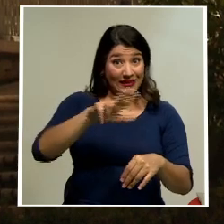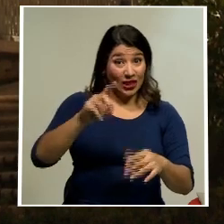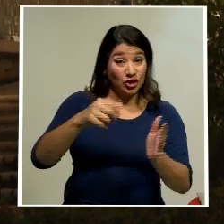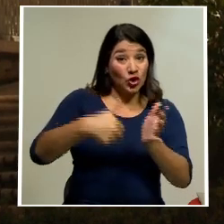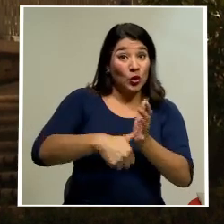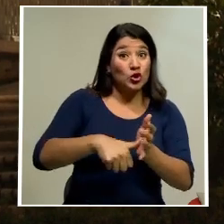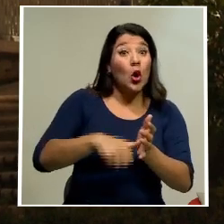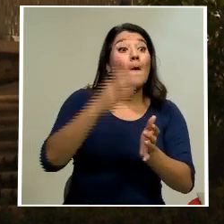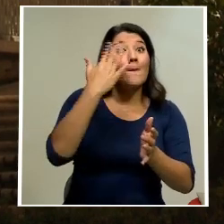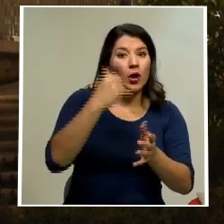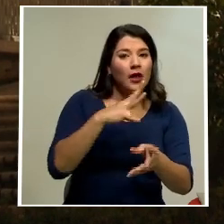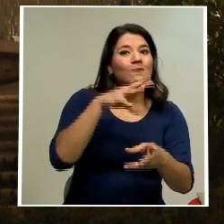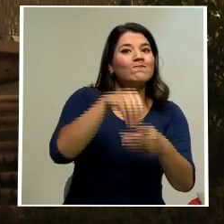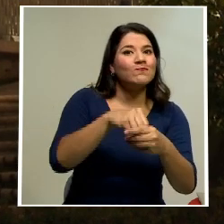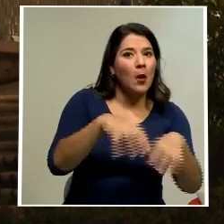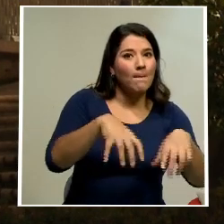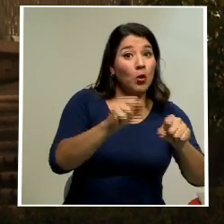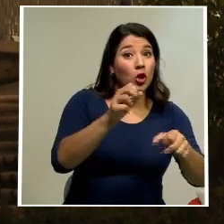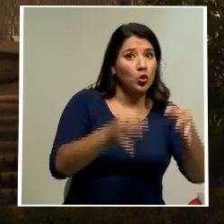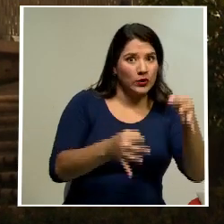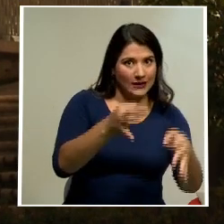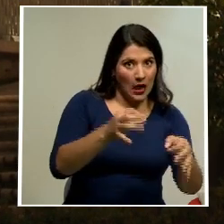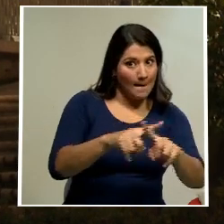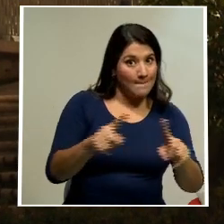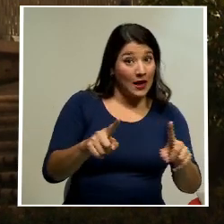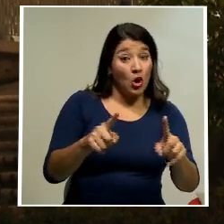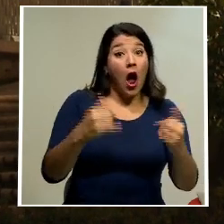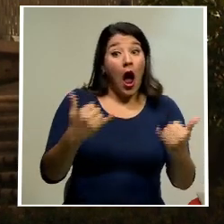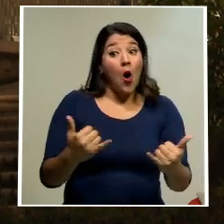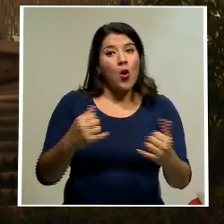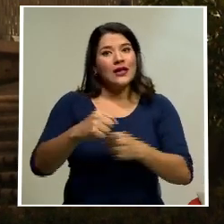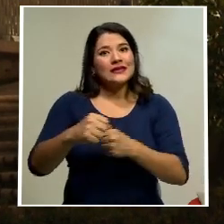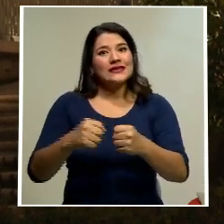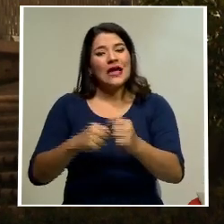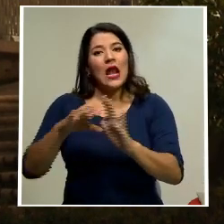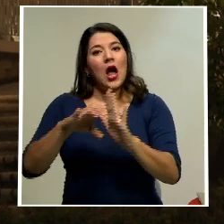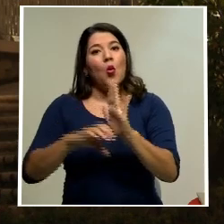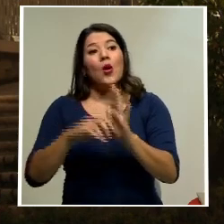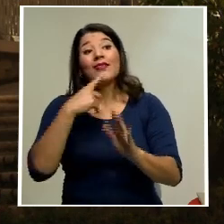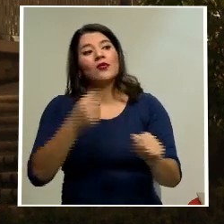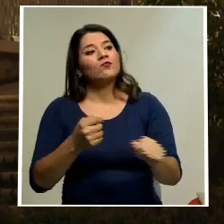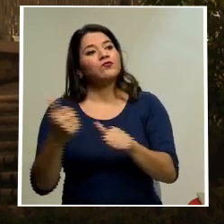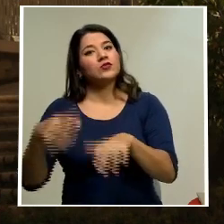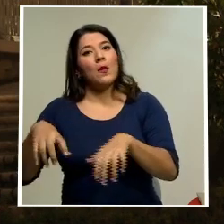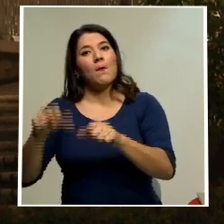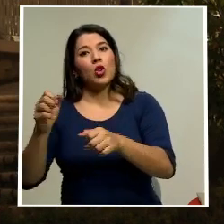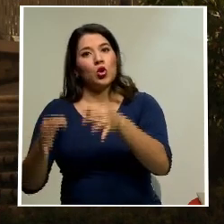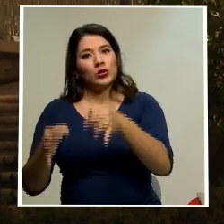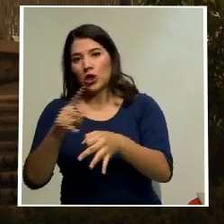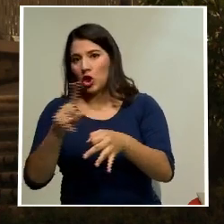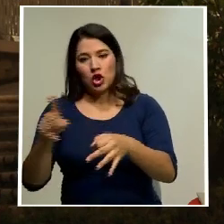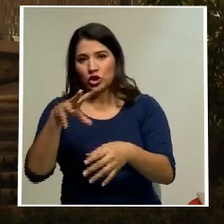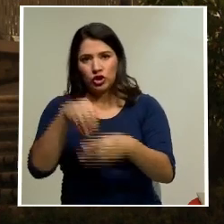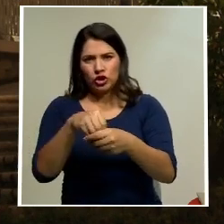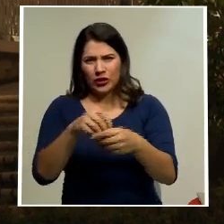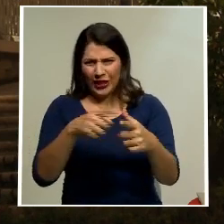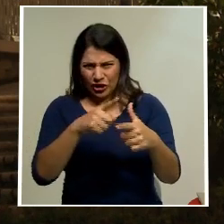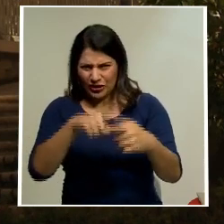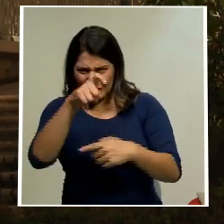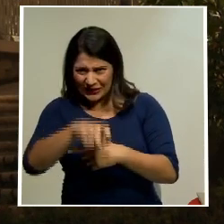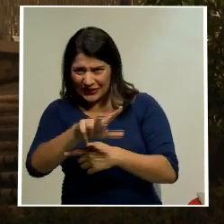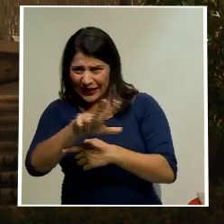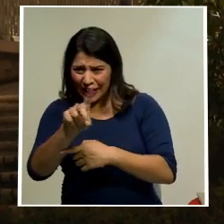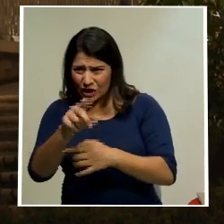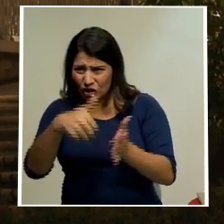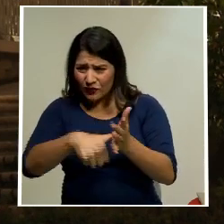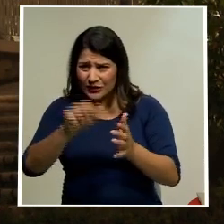el criterio de si se deben o no tener esta cantidad de votos, y un constitucionalista asegura que